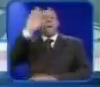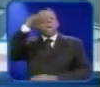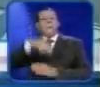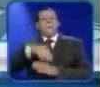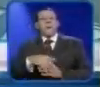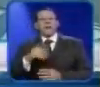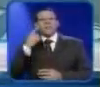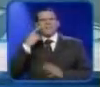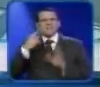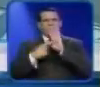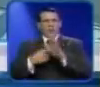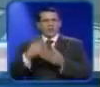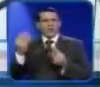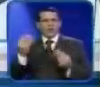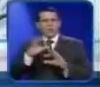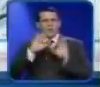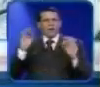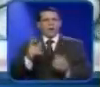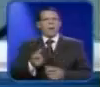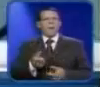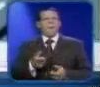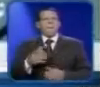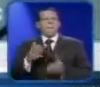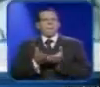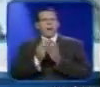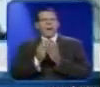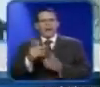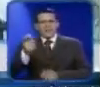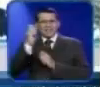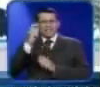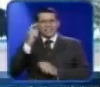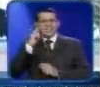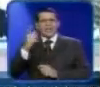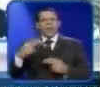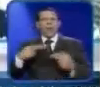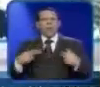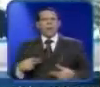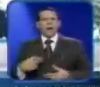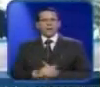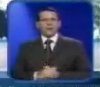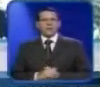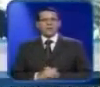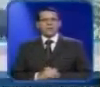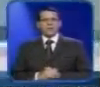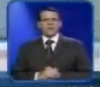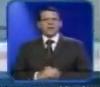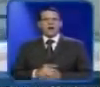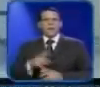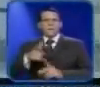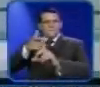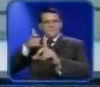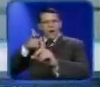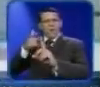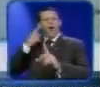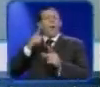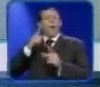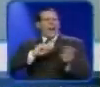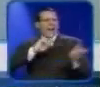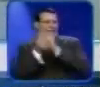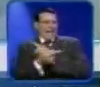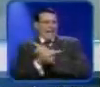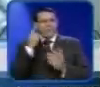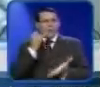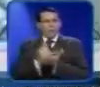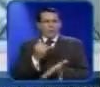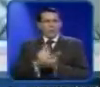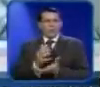los cetáceos en un barco pesquero, cazando seres humanos, a los que lanzan arpones, golpean hasta la muerte por